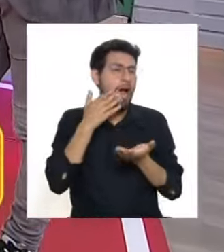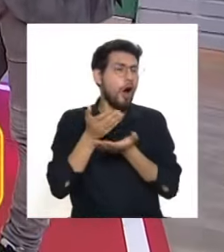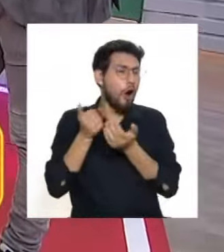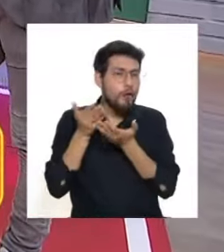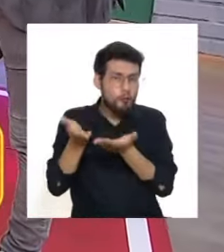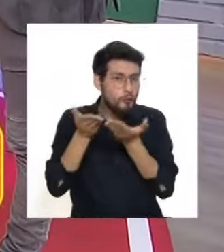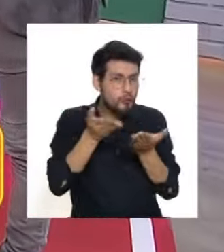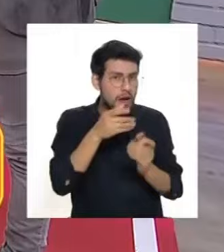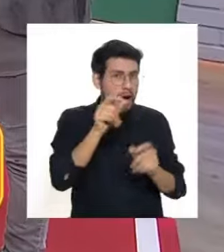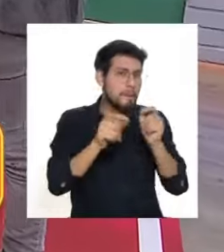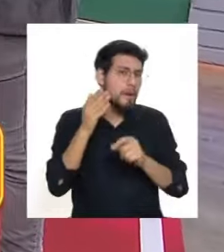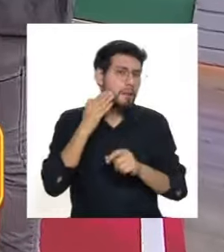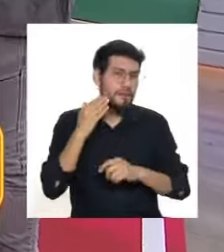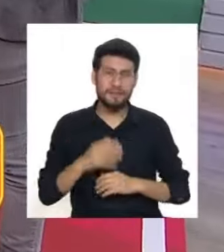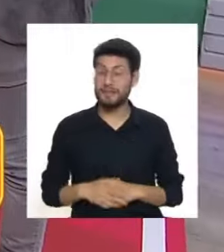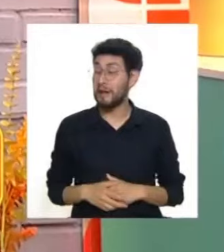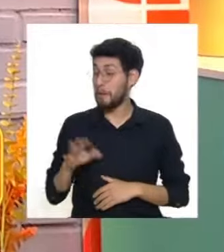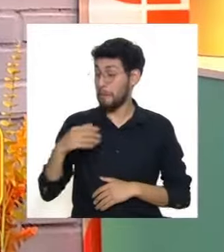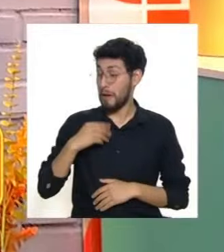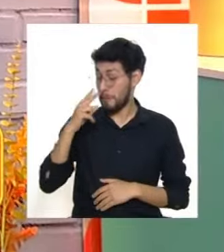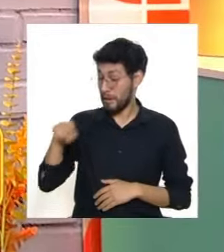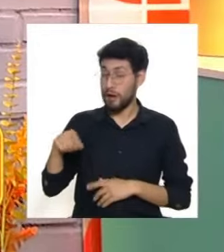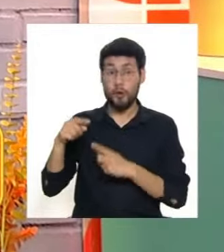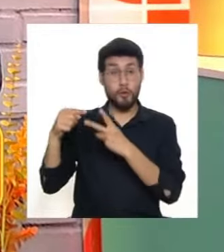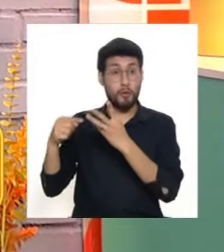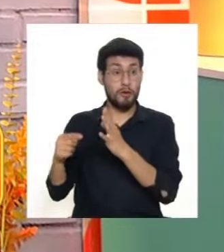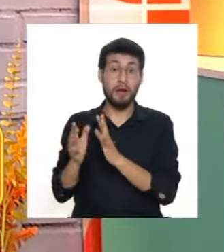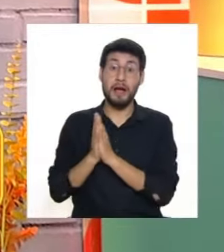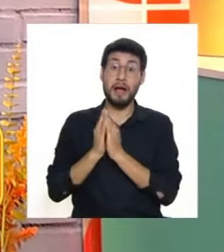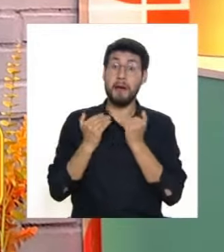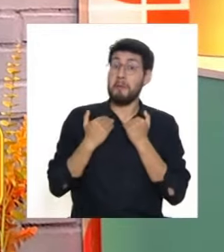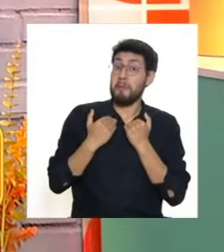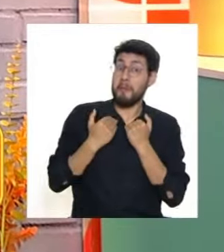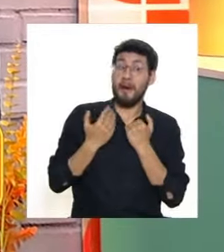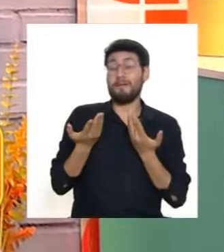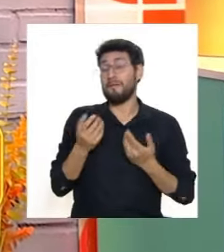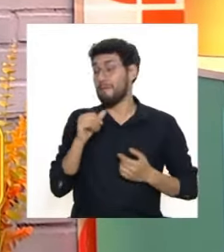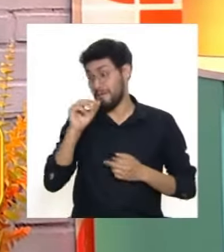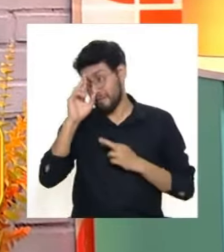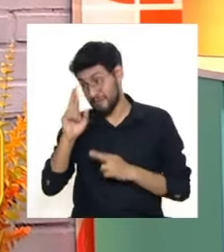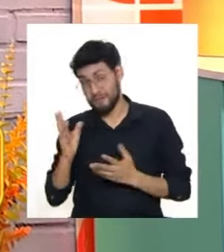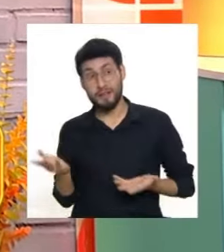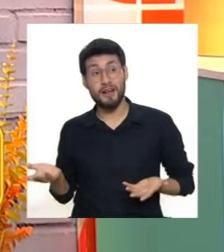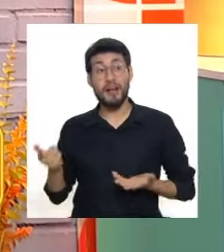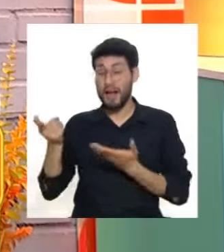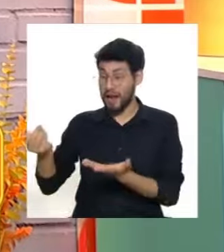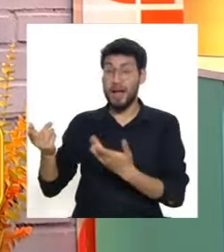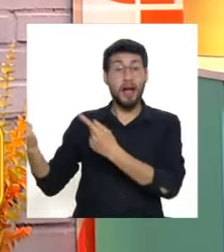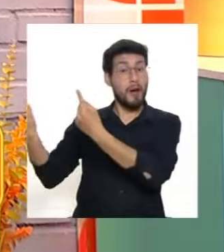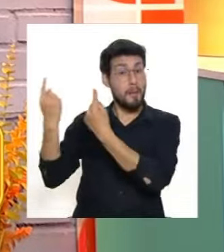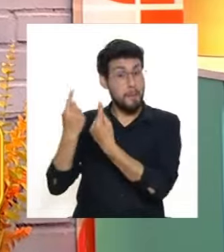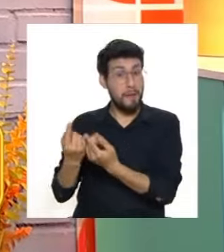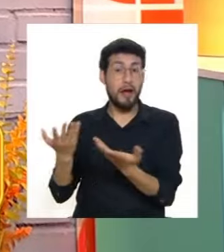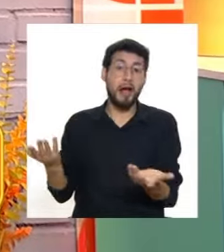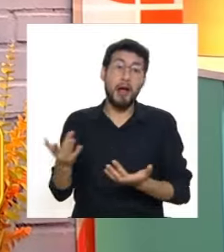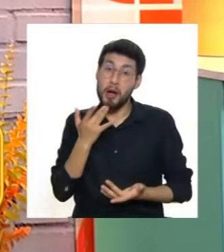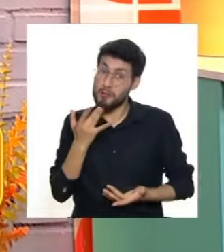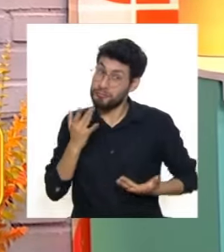ofrece, ¿no? A las mamás. Ahora, yo veo que tienen varios productos. A mí me parece una falta de respeto que los chicos hayan venido y que